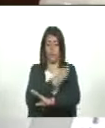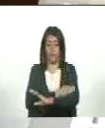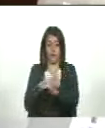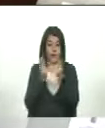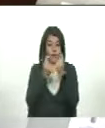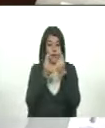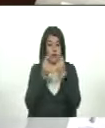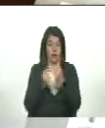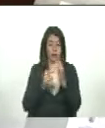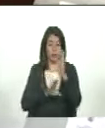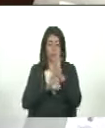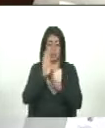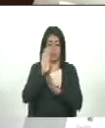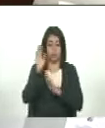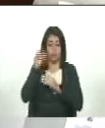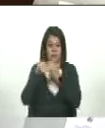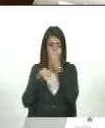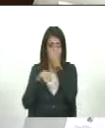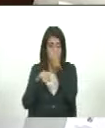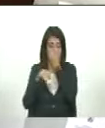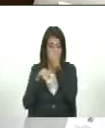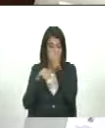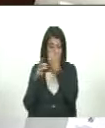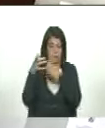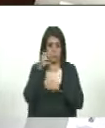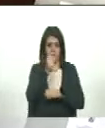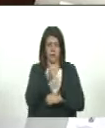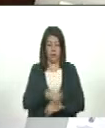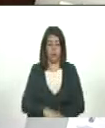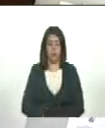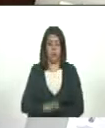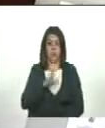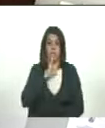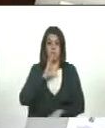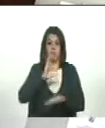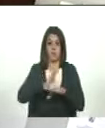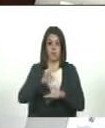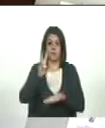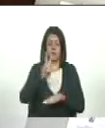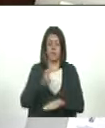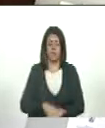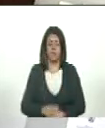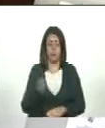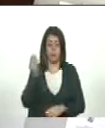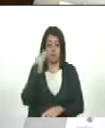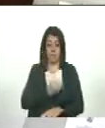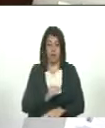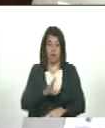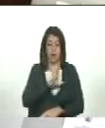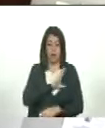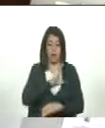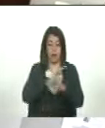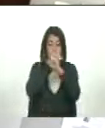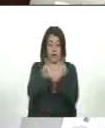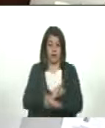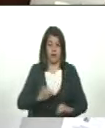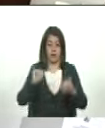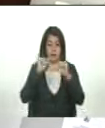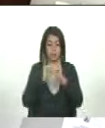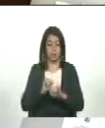bolívar se siga fortaleciendo y logremos tener un Banco Central con muchísima más autonomía y